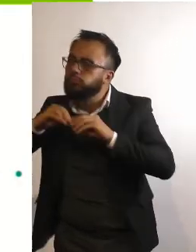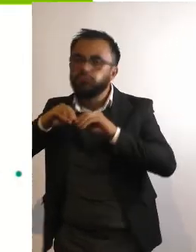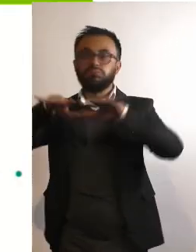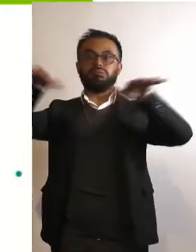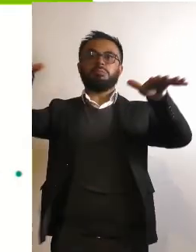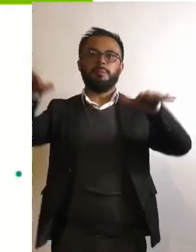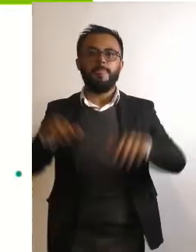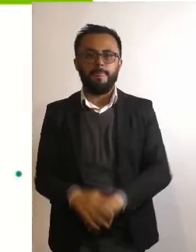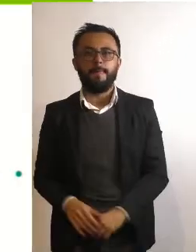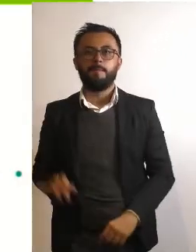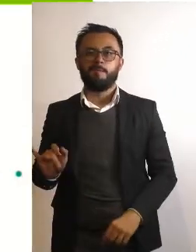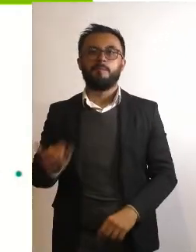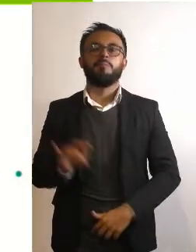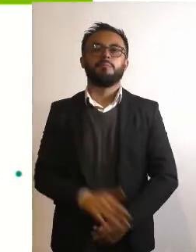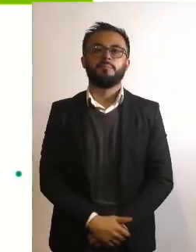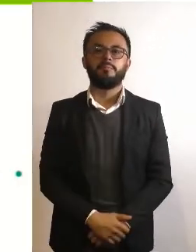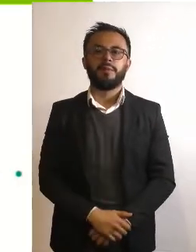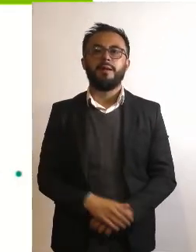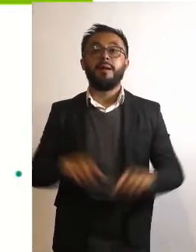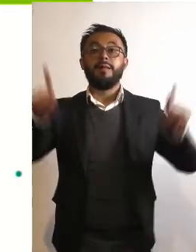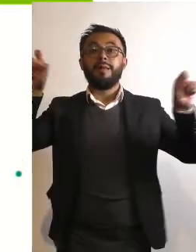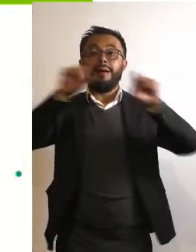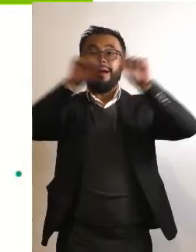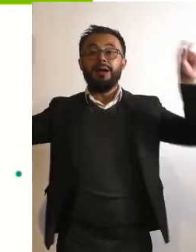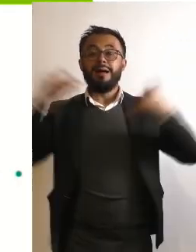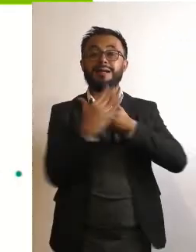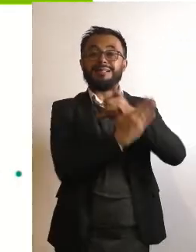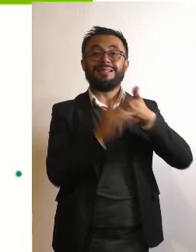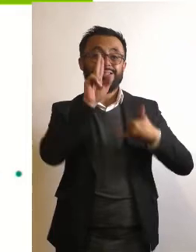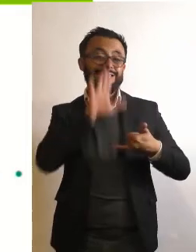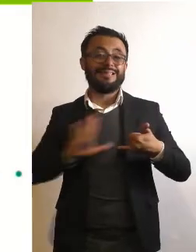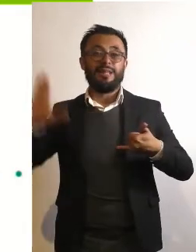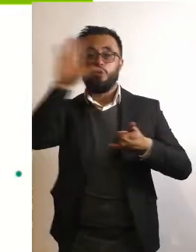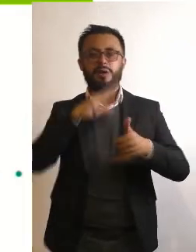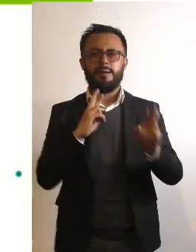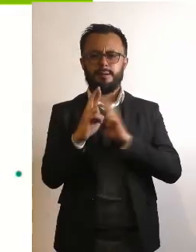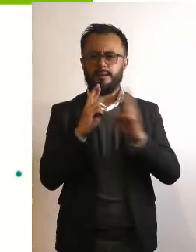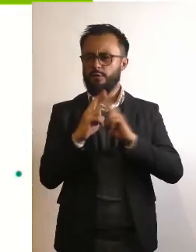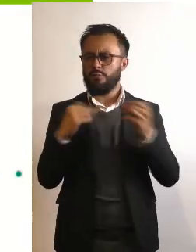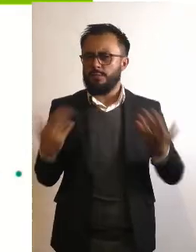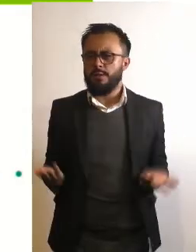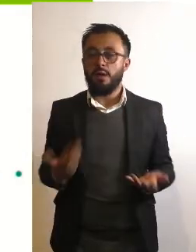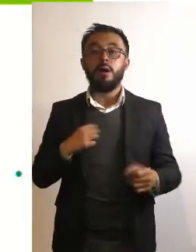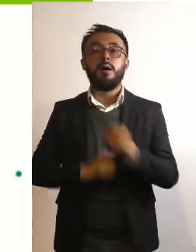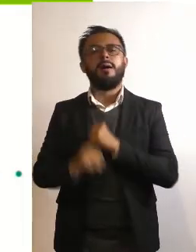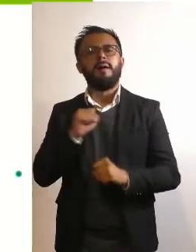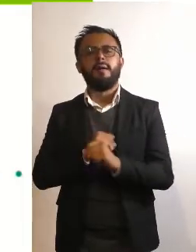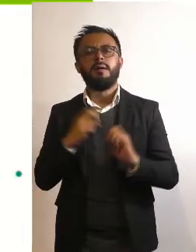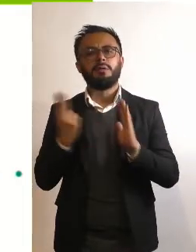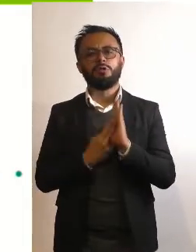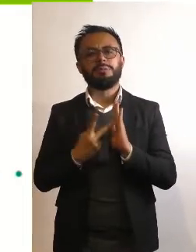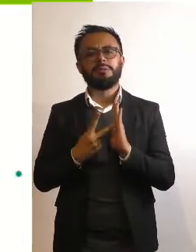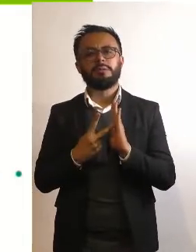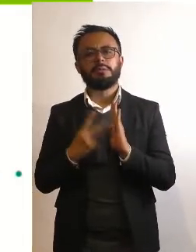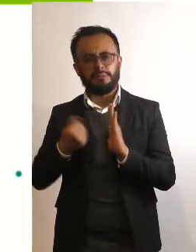En relaciones nacionales, en el 2019 se asumió